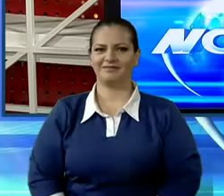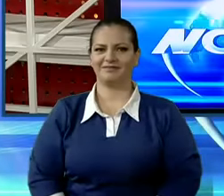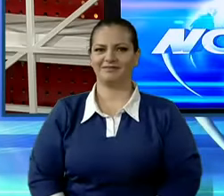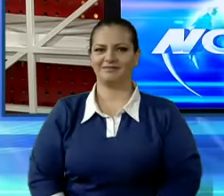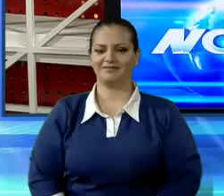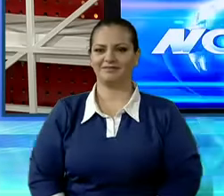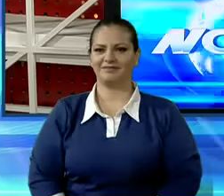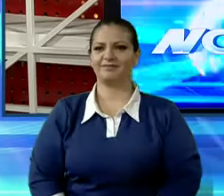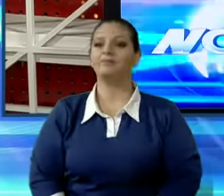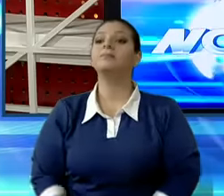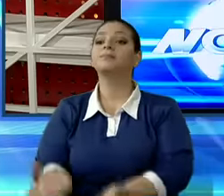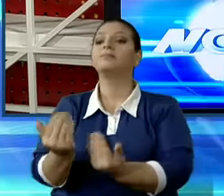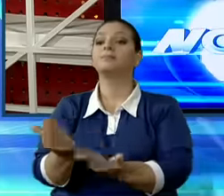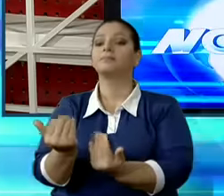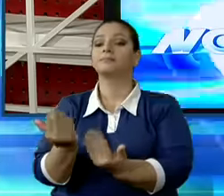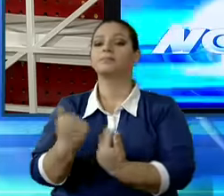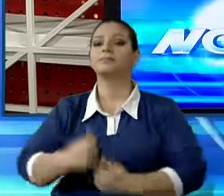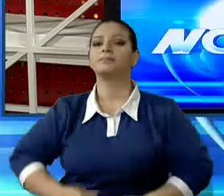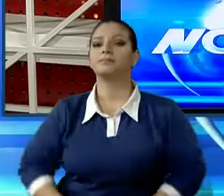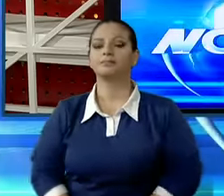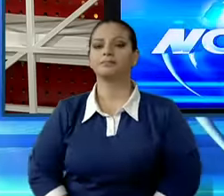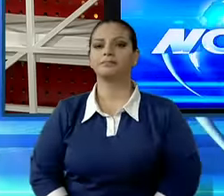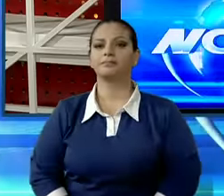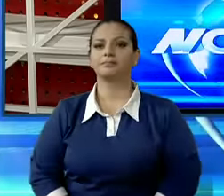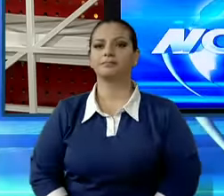Bueno, Jorge, ¿qué novedades? ¿Qué novedades tienes por ahí?